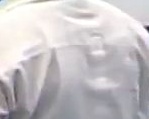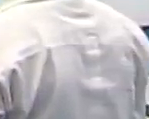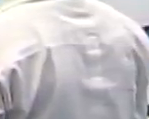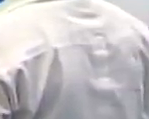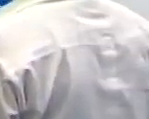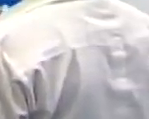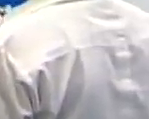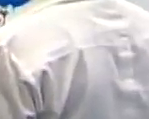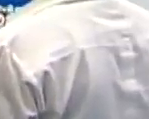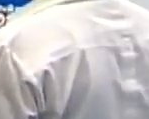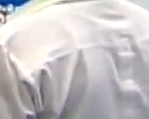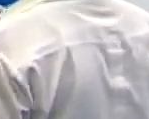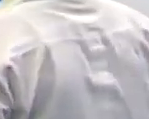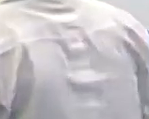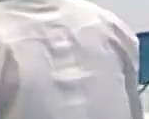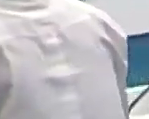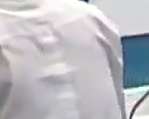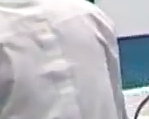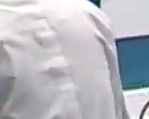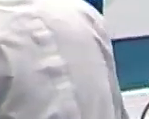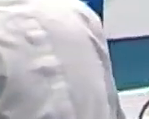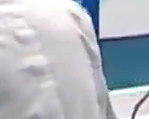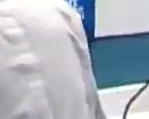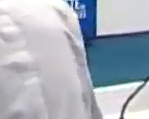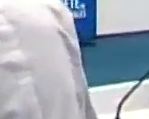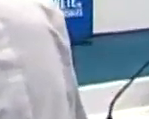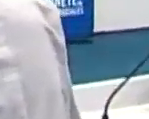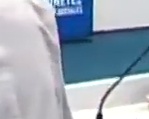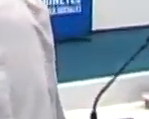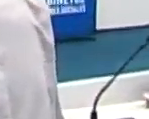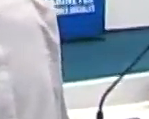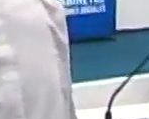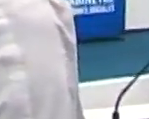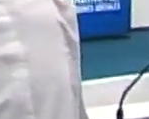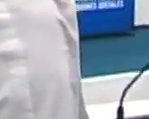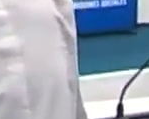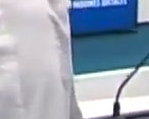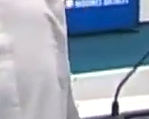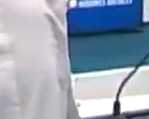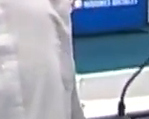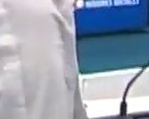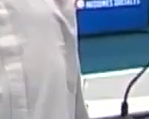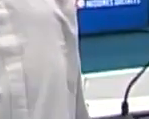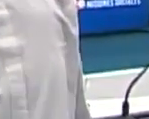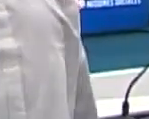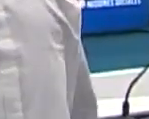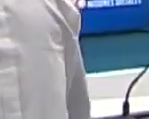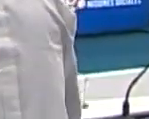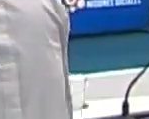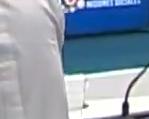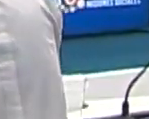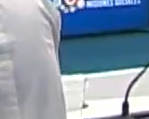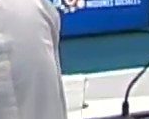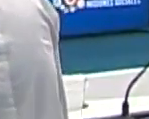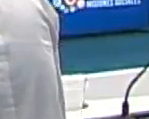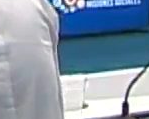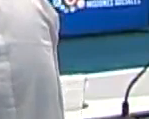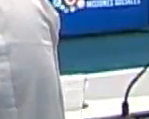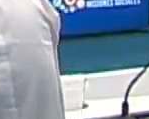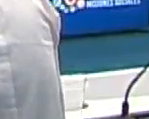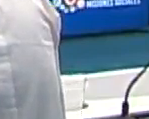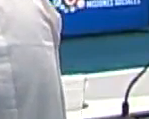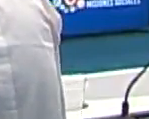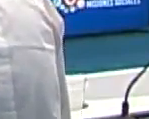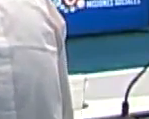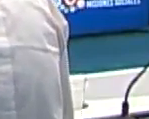en el sistema de educación pública gratuita y de calidad. Se cuentan más de 13 millones de estudiantes en todos los niveles. Vemos